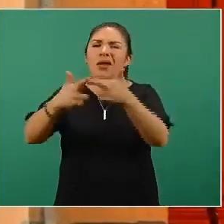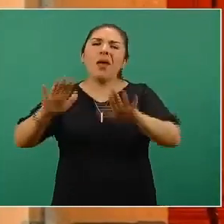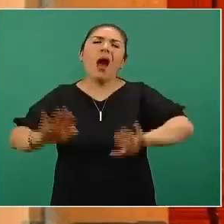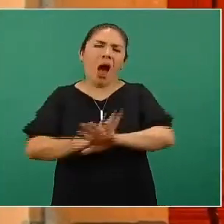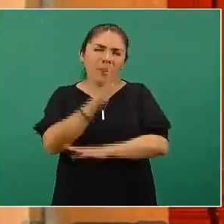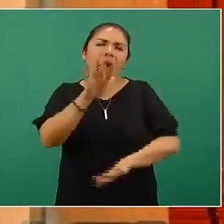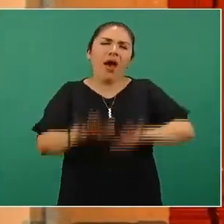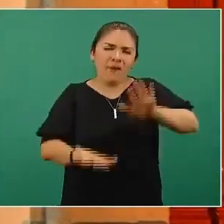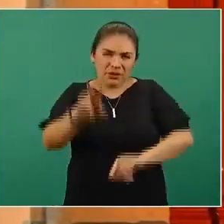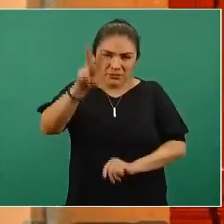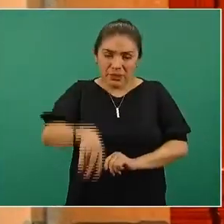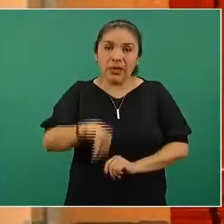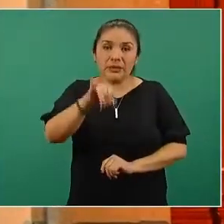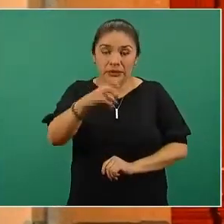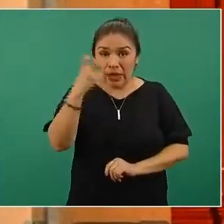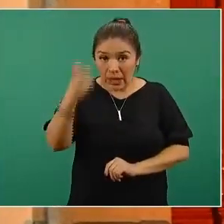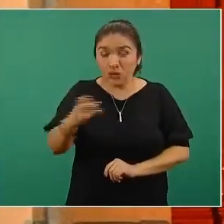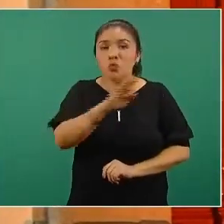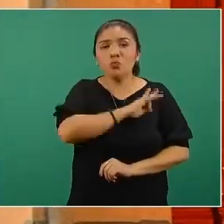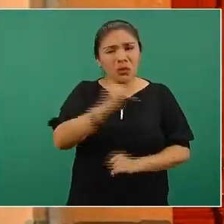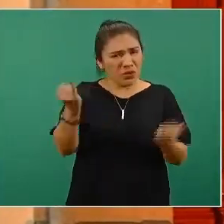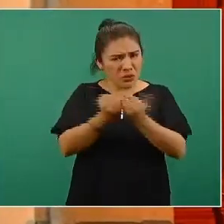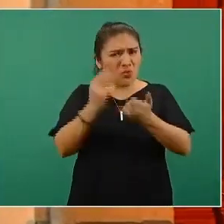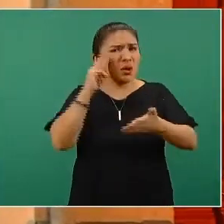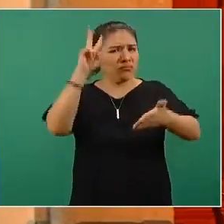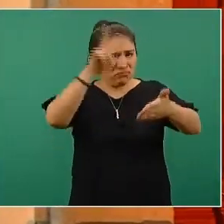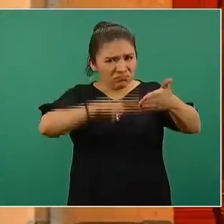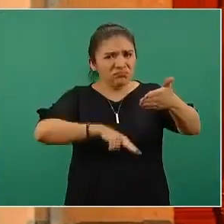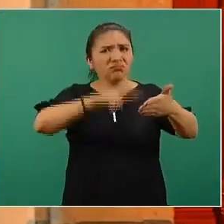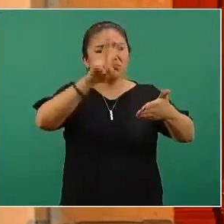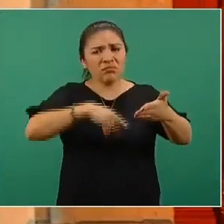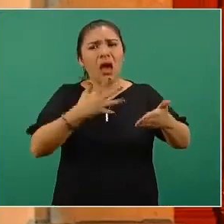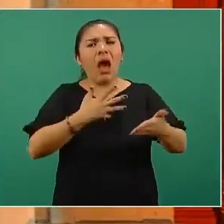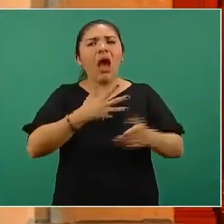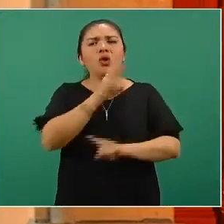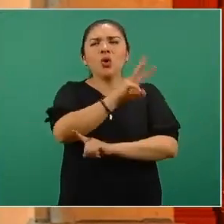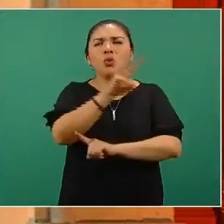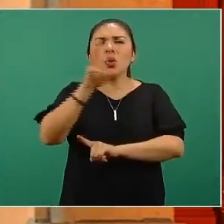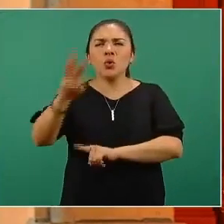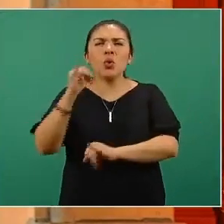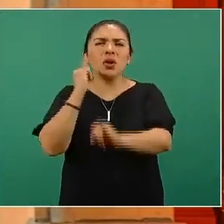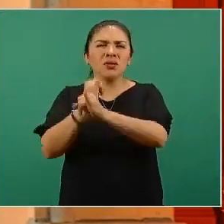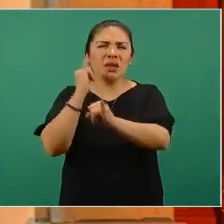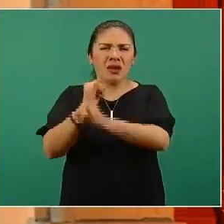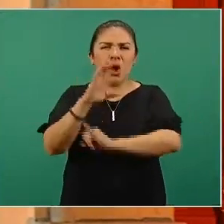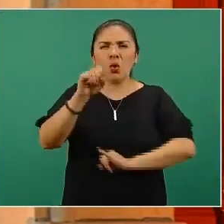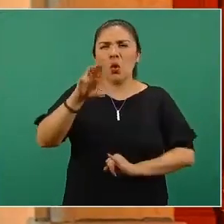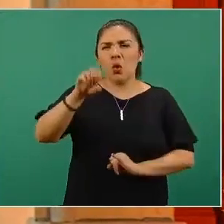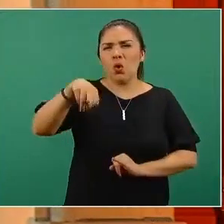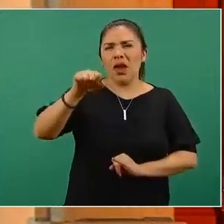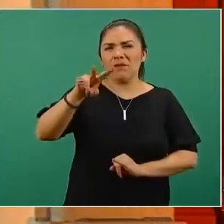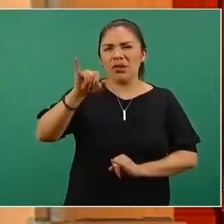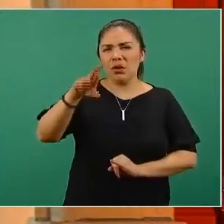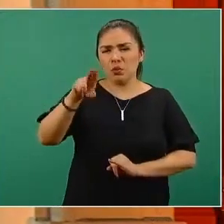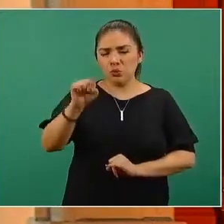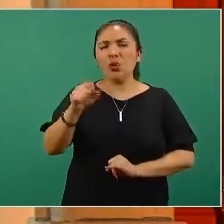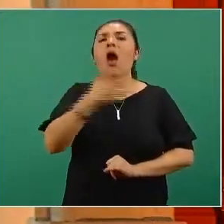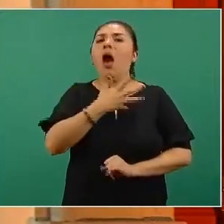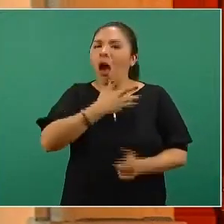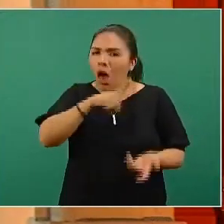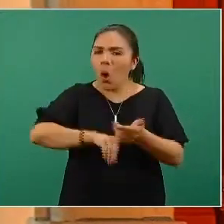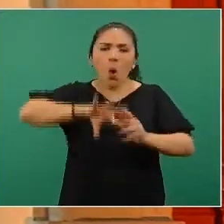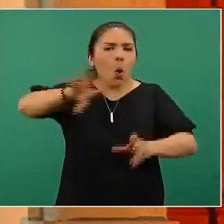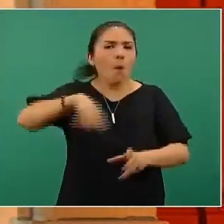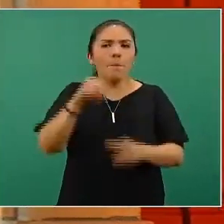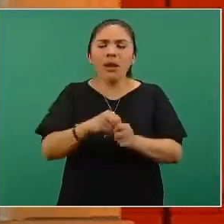estados. Esos datos también los pueden ver, tenemos en la página de coronavirus o en el informe completo, también tenemos los